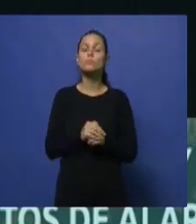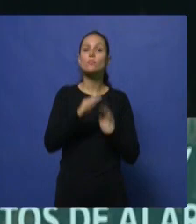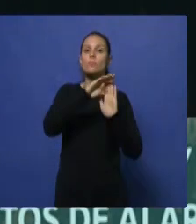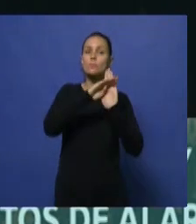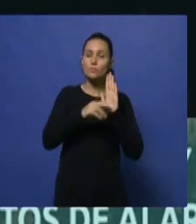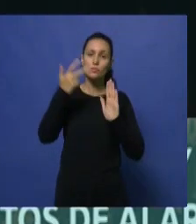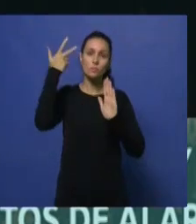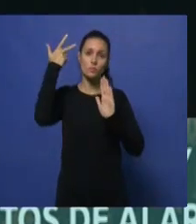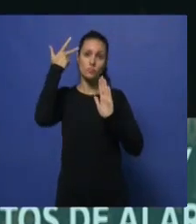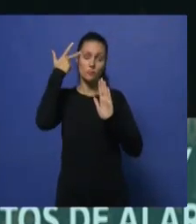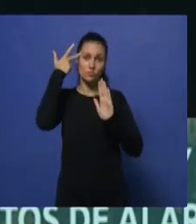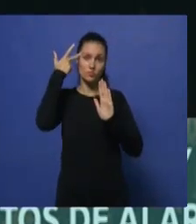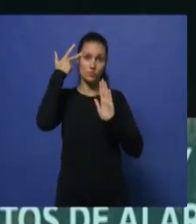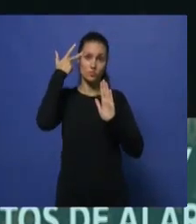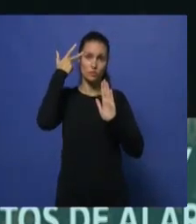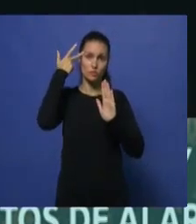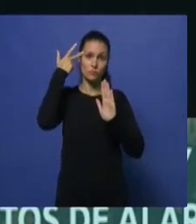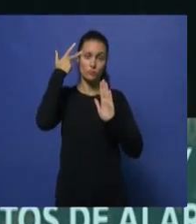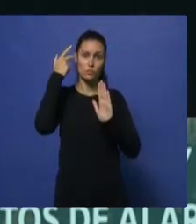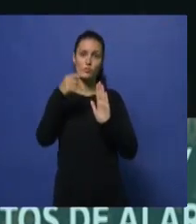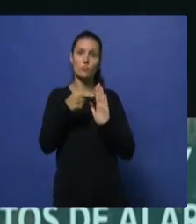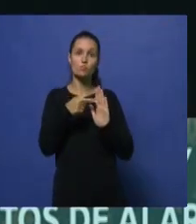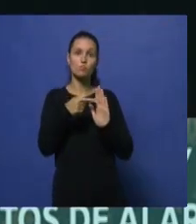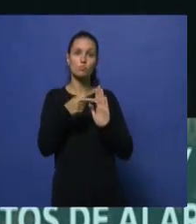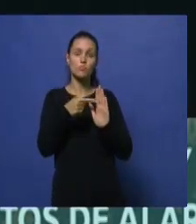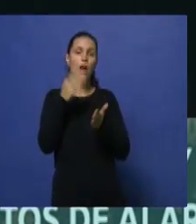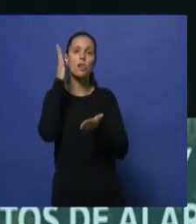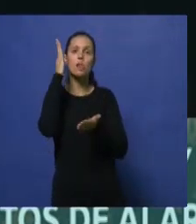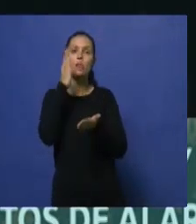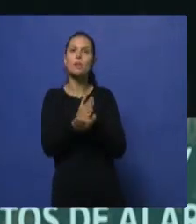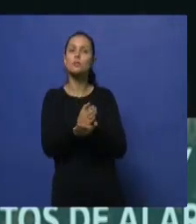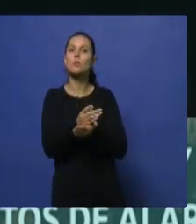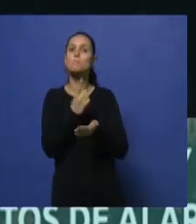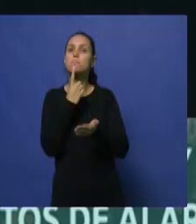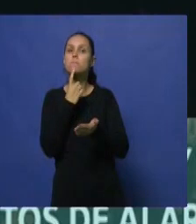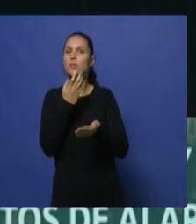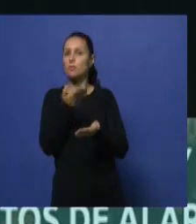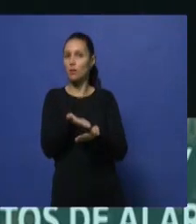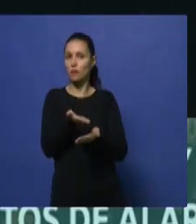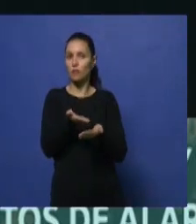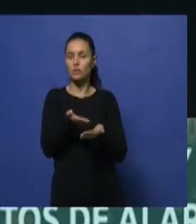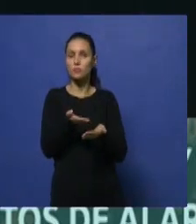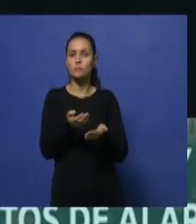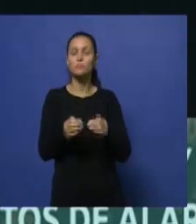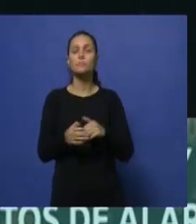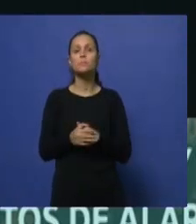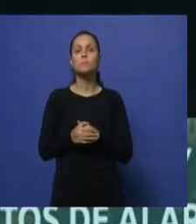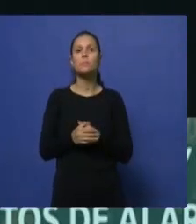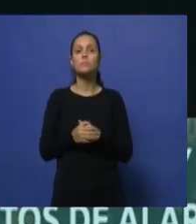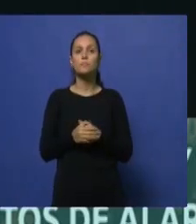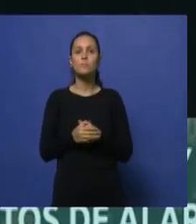artículo en que se basa boca ahí están las prestaciones que le puede caber a river en caso que seguían sobre ese artículo